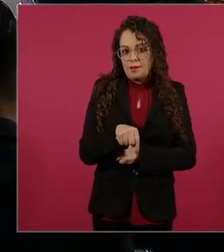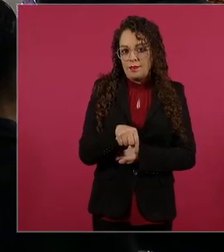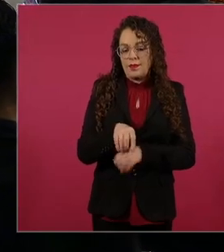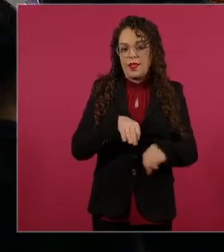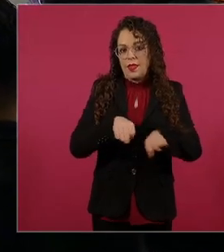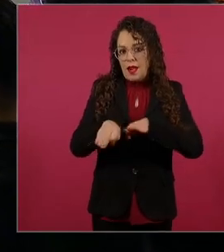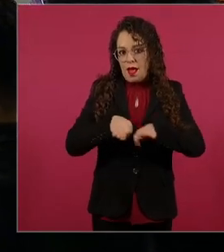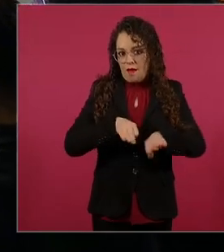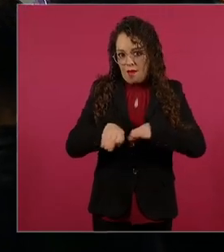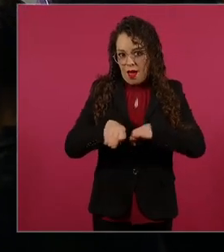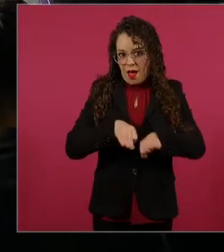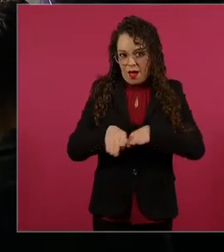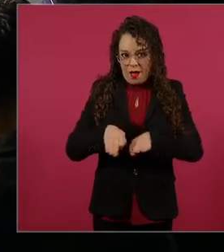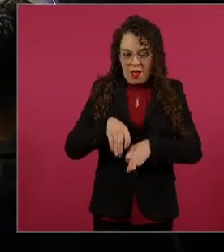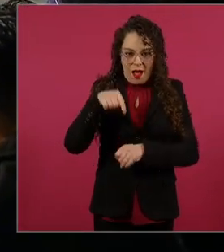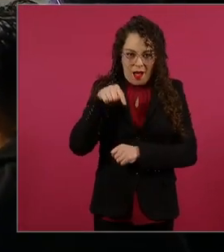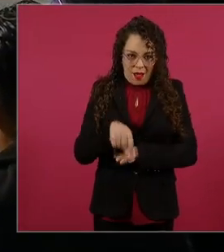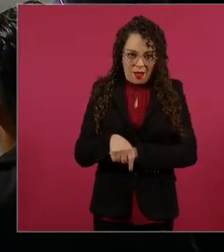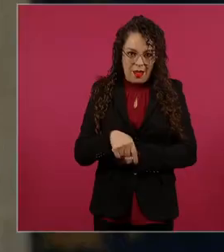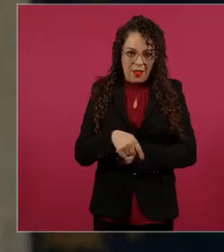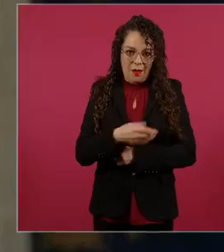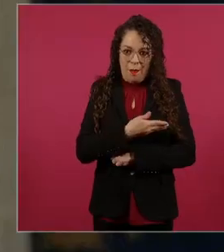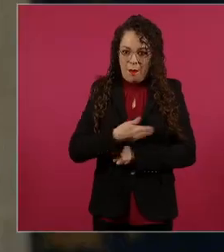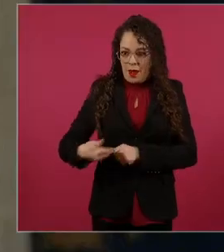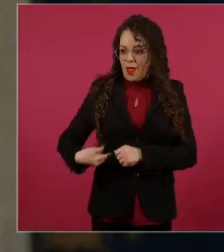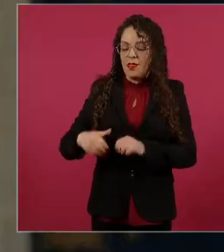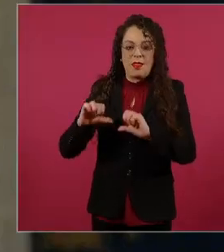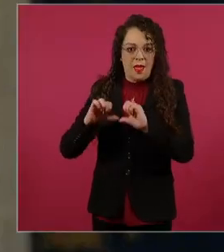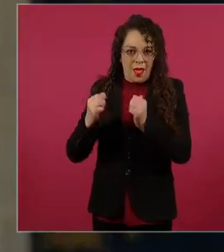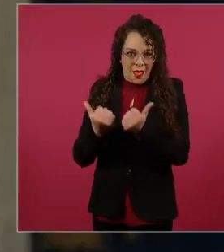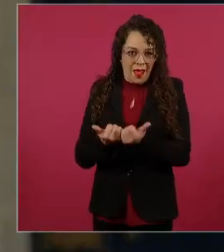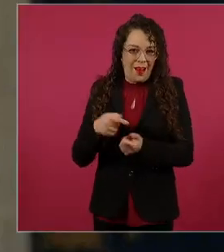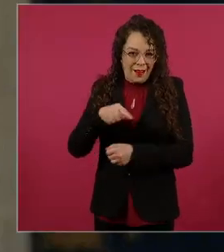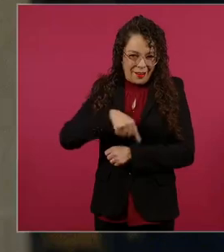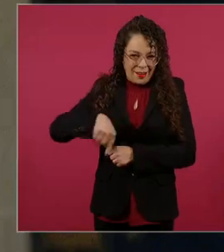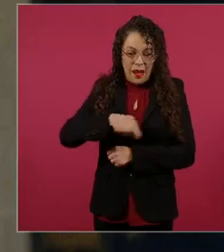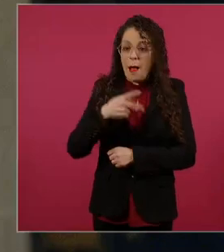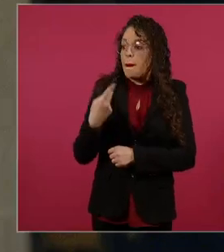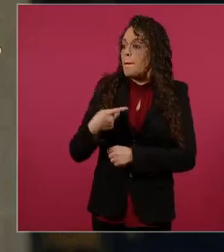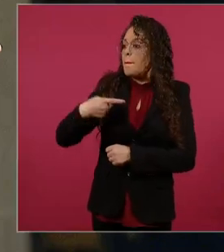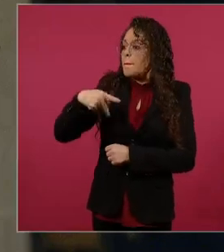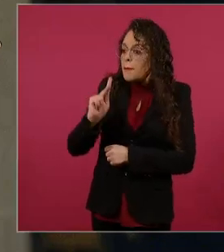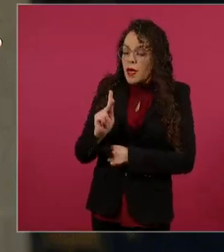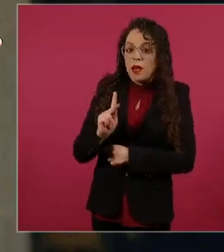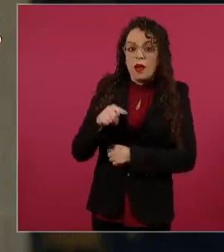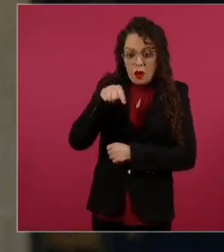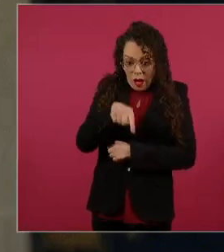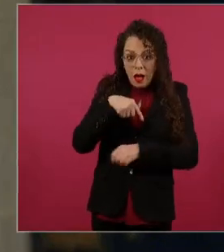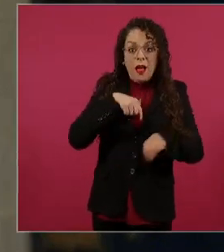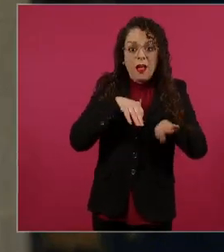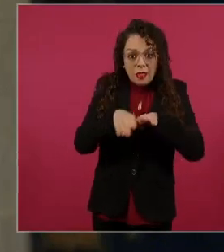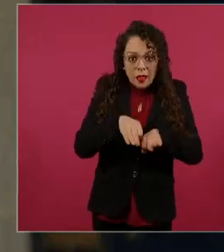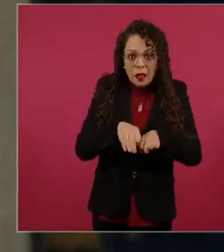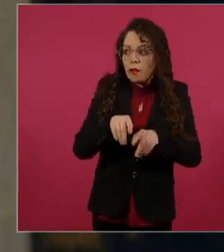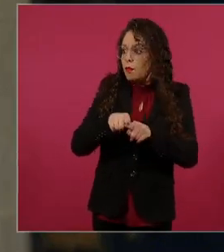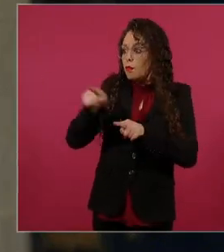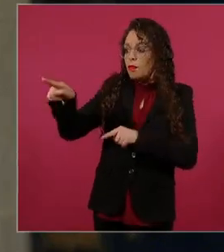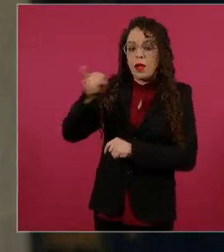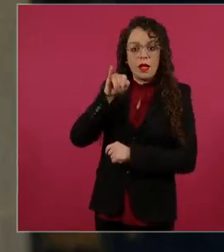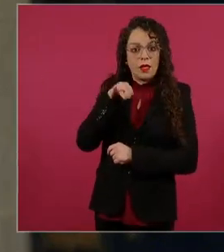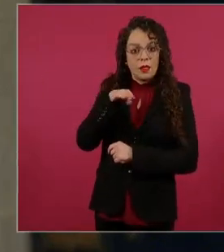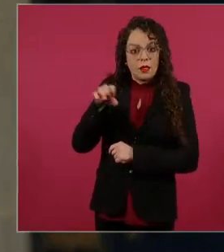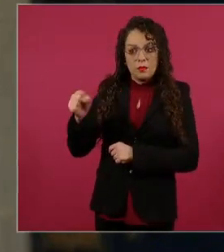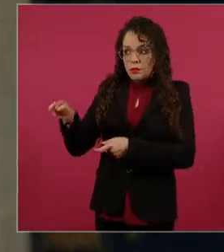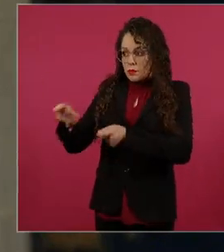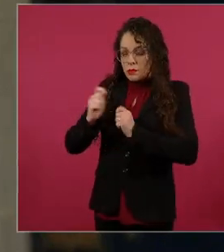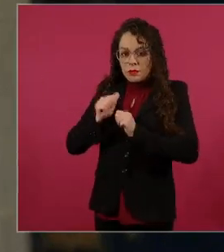que a los que no tenemos una cuestión de prestaciones nos otorgan el seguro social. Pero sí sería preguntarle si se